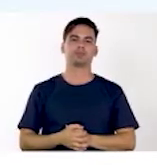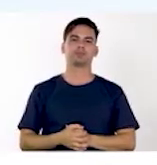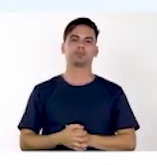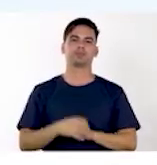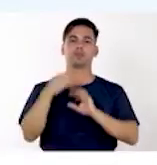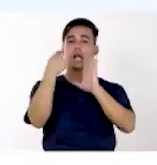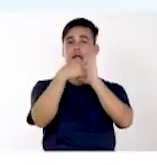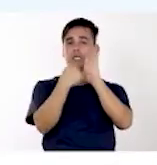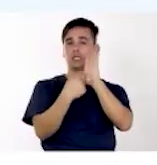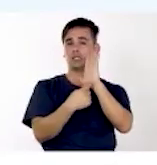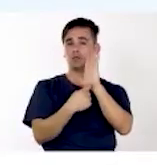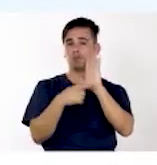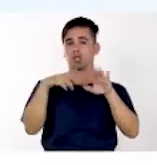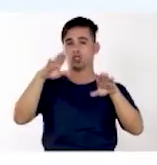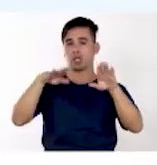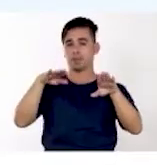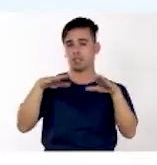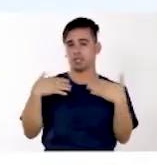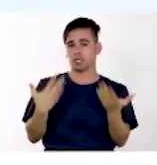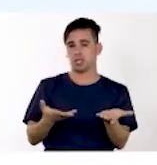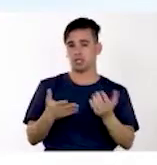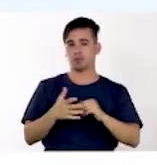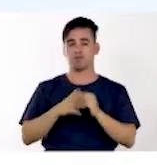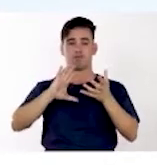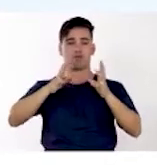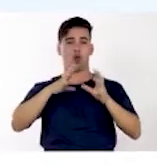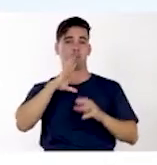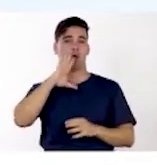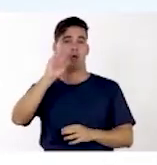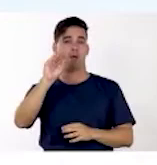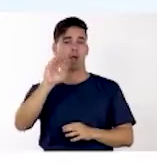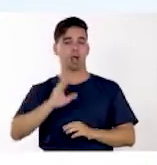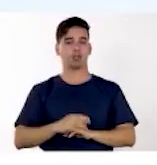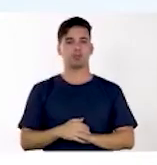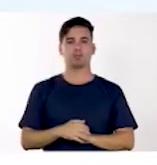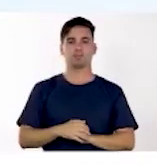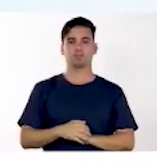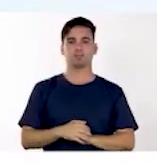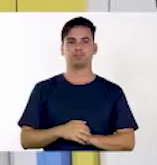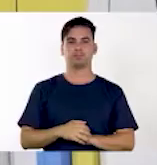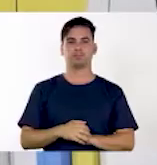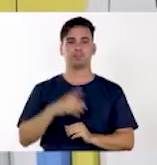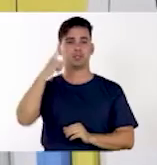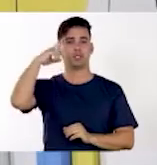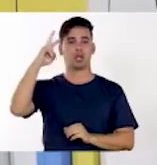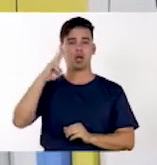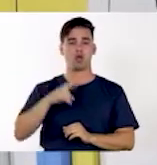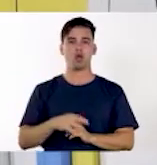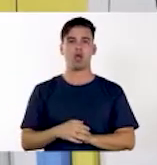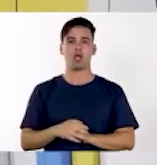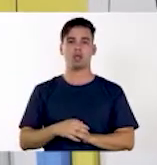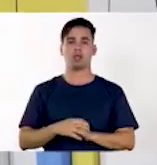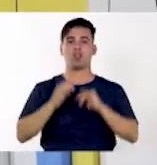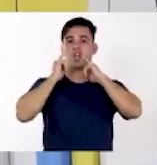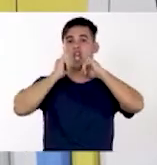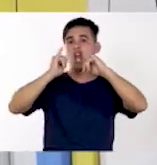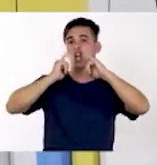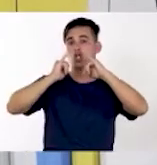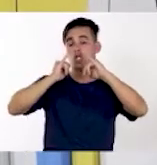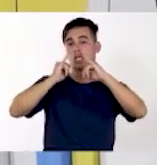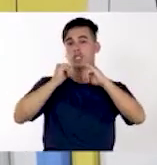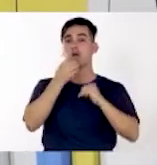Clasificación por la actitud del hablante. No hay problema con eso. Recuerden que es enunciativa y esa enunciativa puede